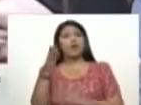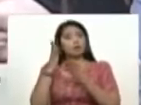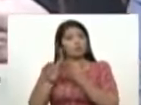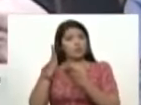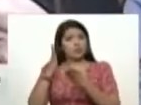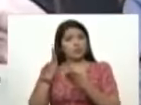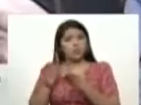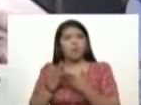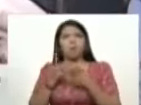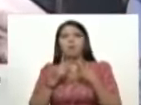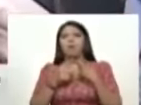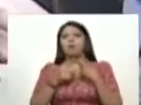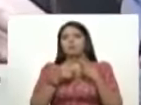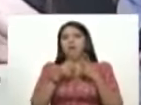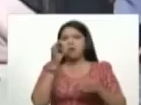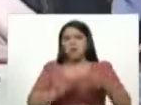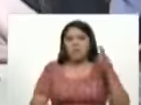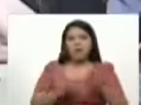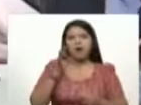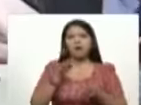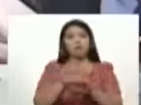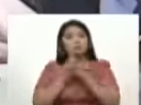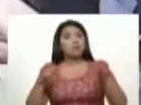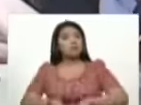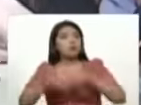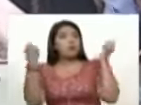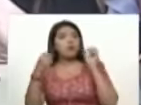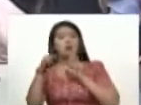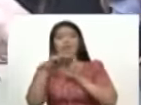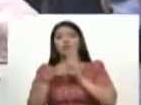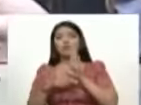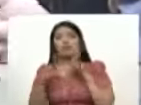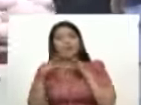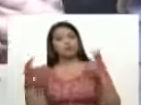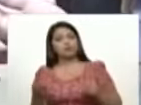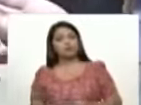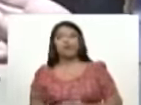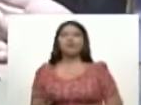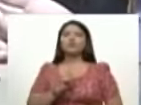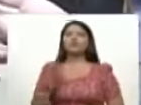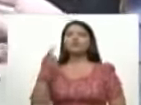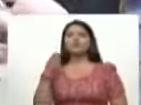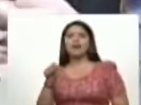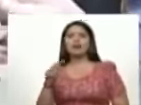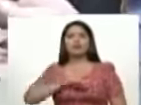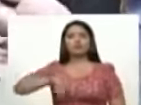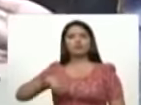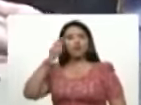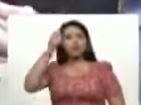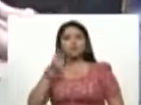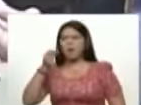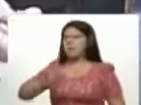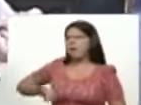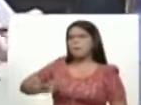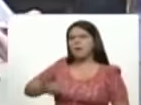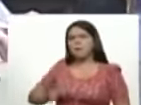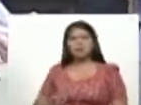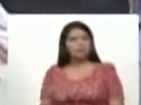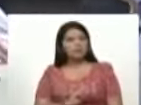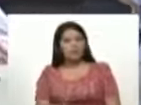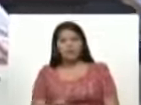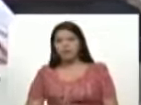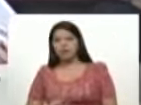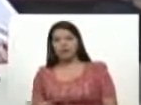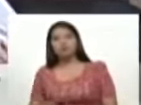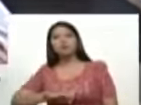pero está violando este reglamento. No se trata de un capricho de la bancada de la patria, del bloque de la patria, no. Nosotros hicimos